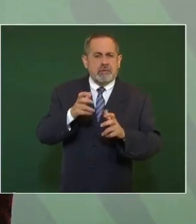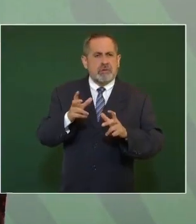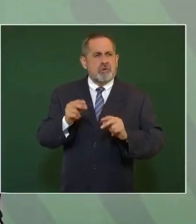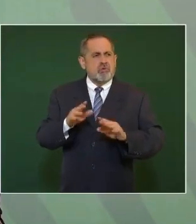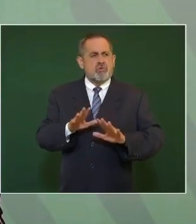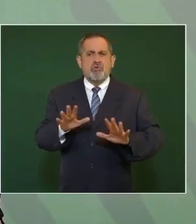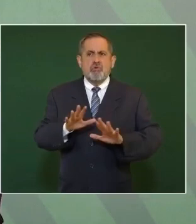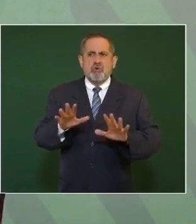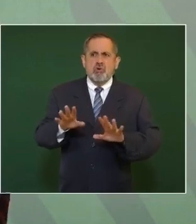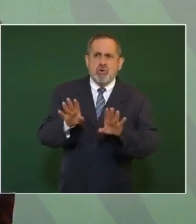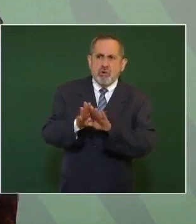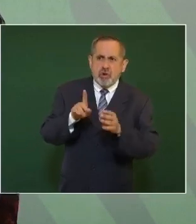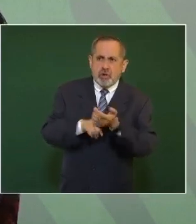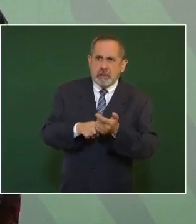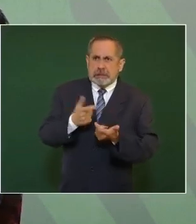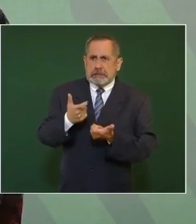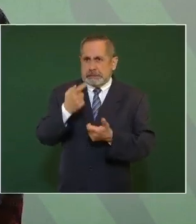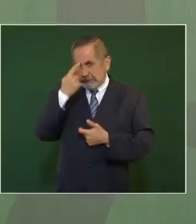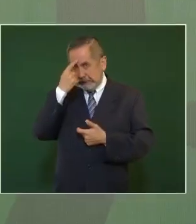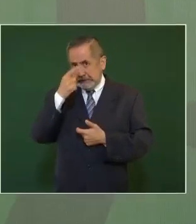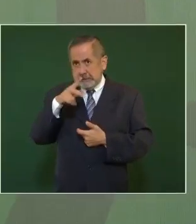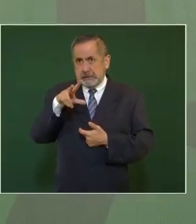a lo material,